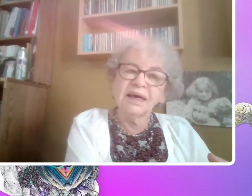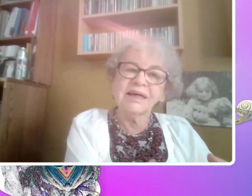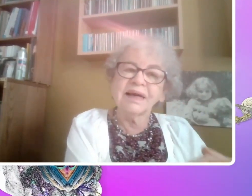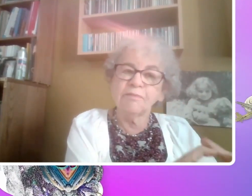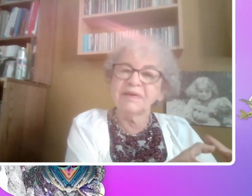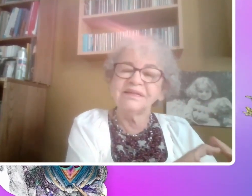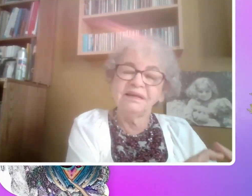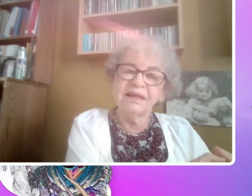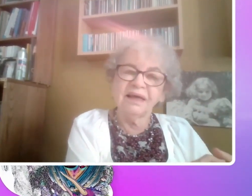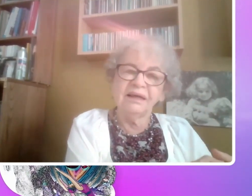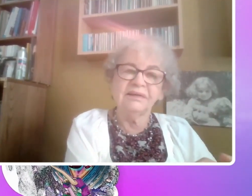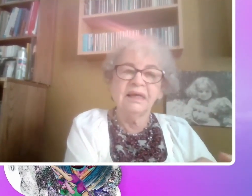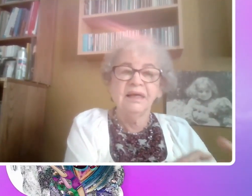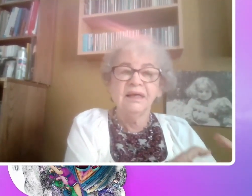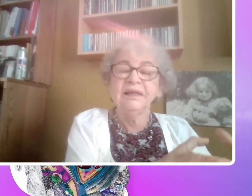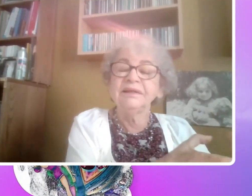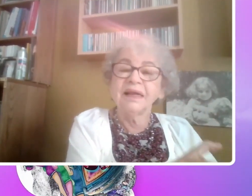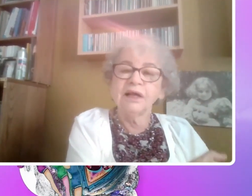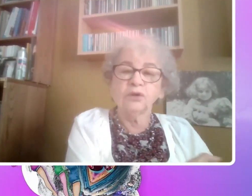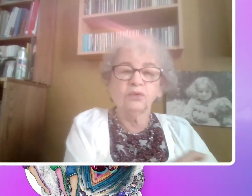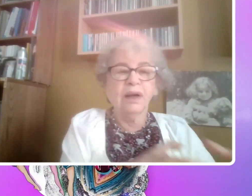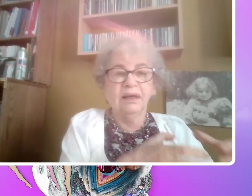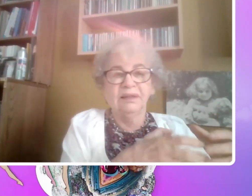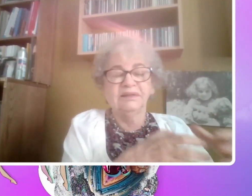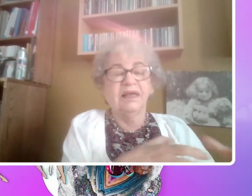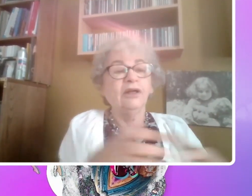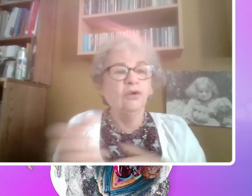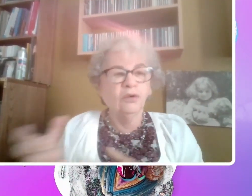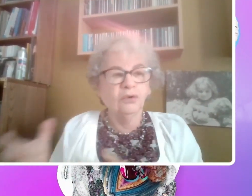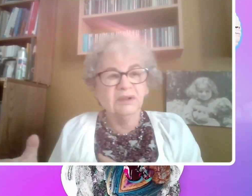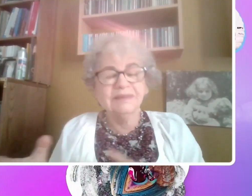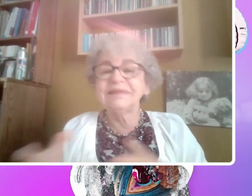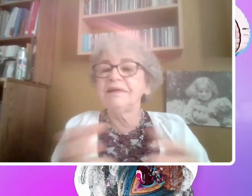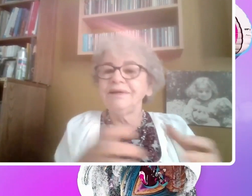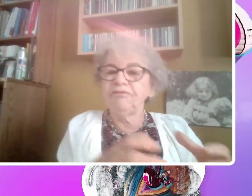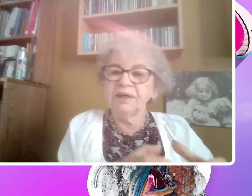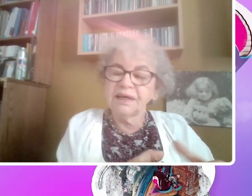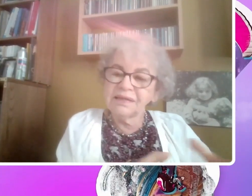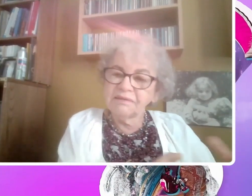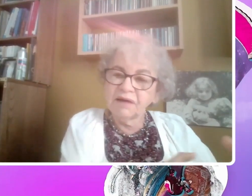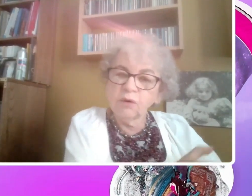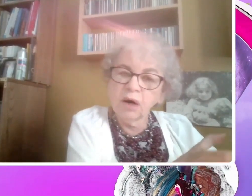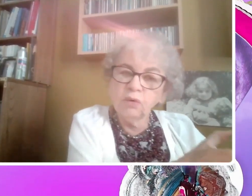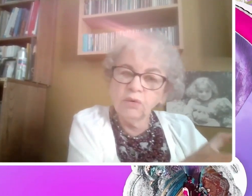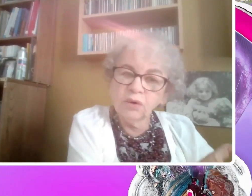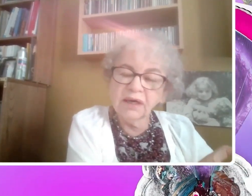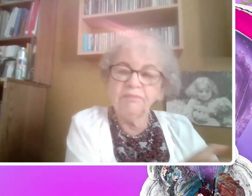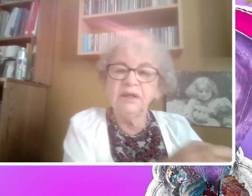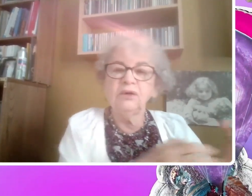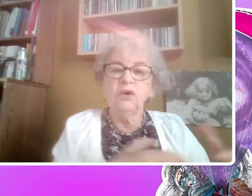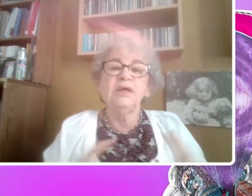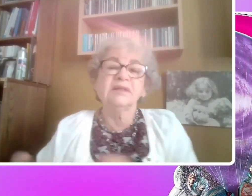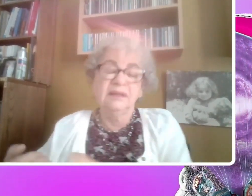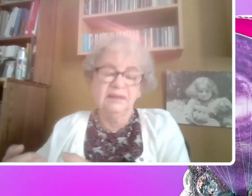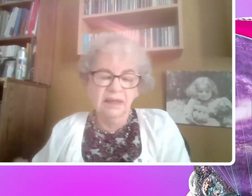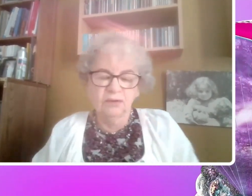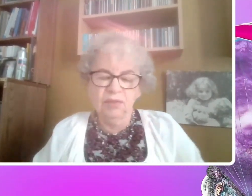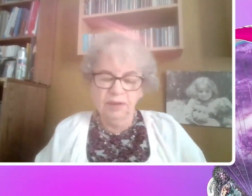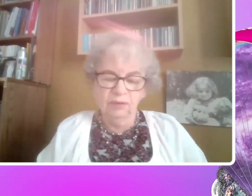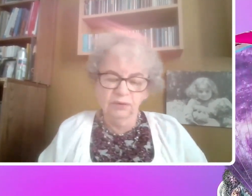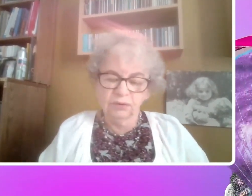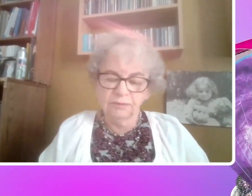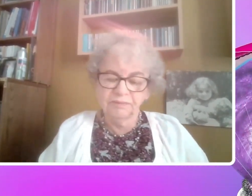atribuyan determinadas capacidades intelectuales y no otras significan llevarnos a unos caminos